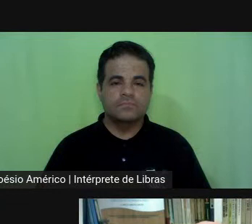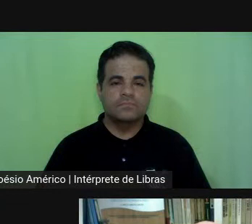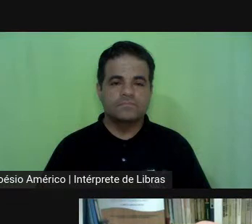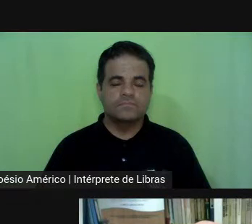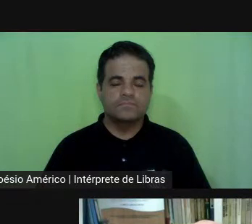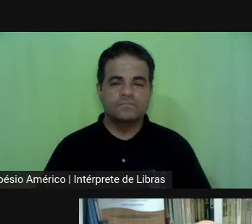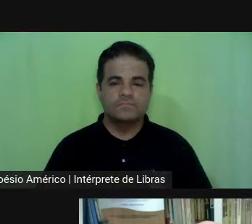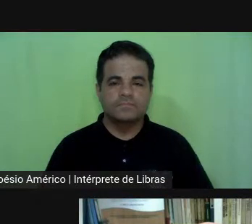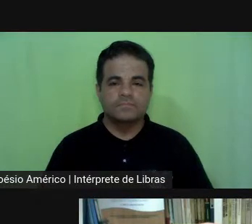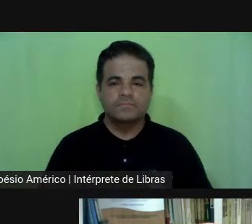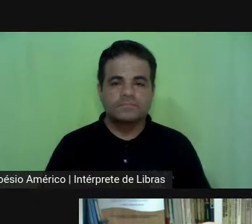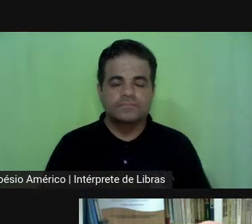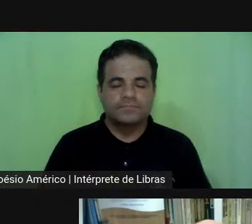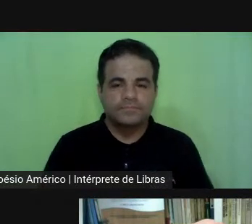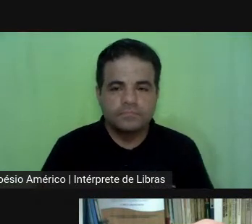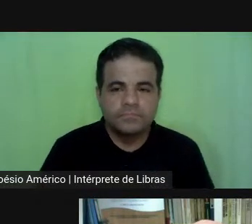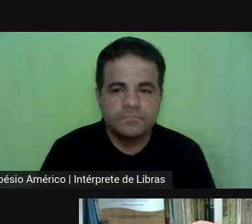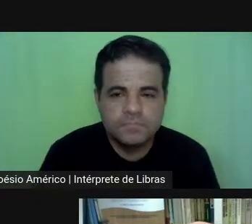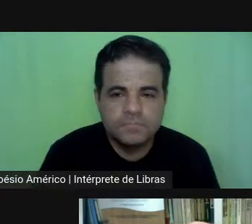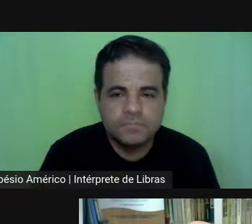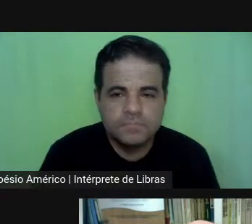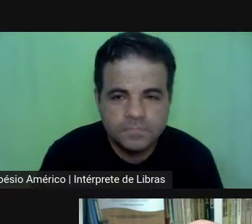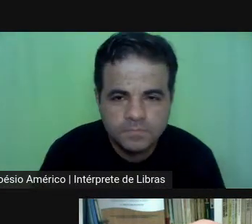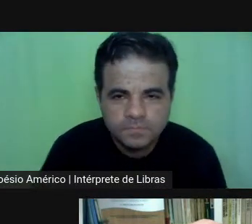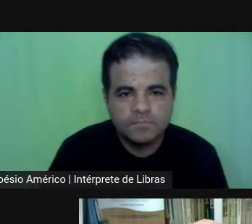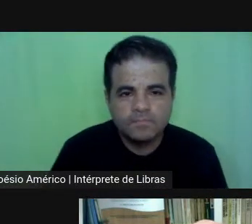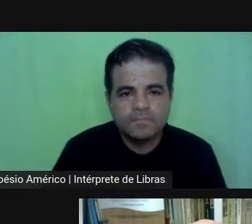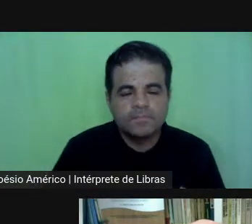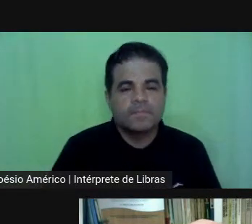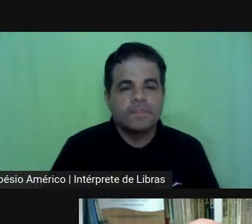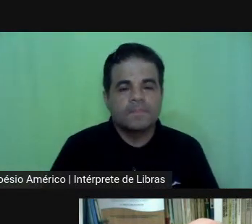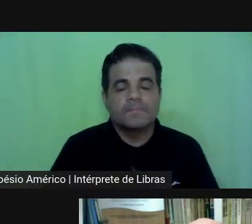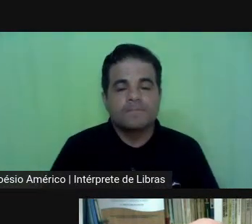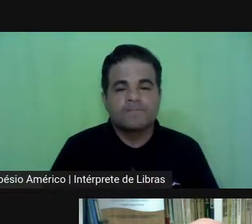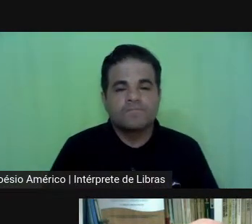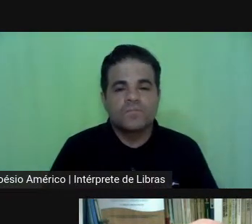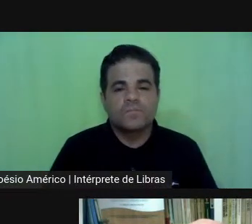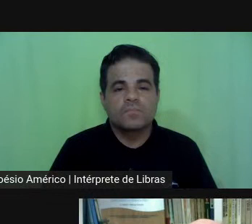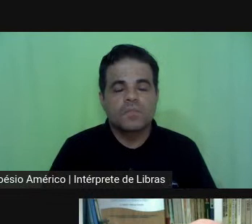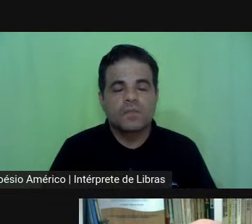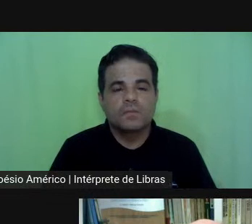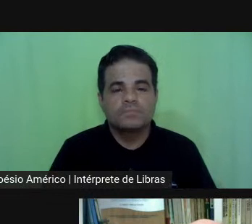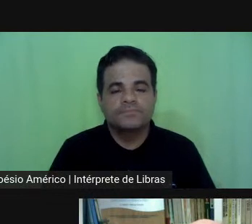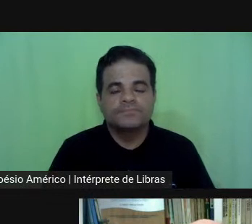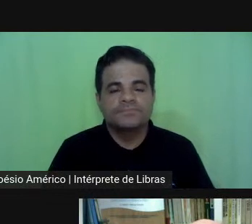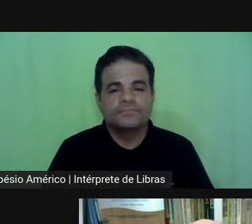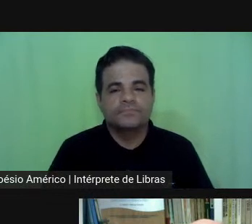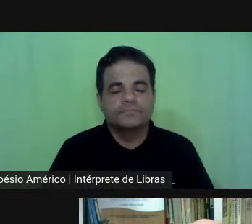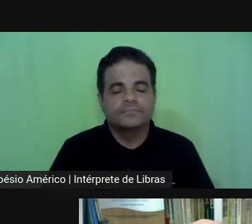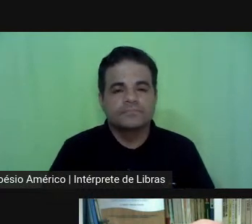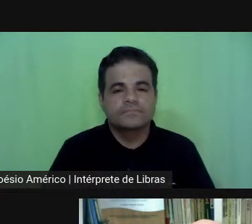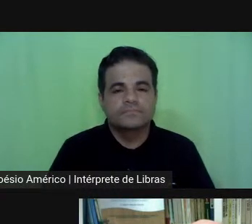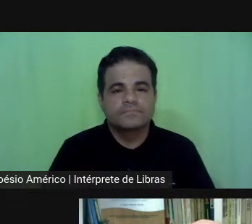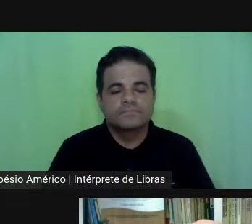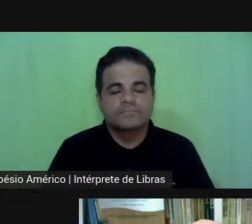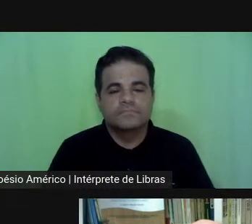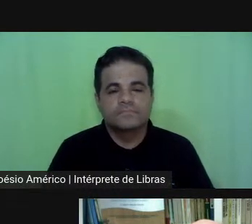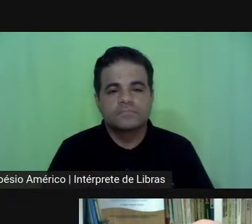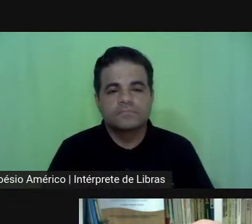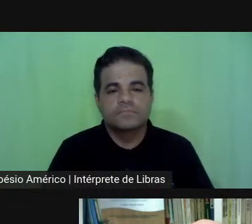nada y más práctico que una buena teoría y el